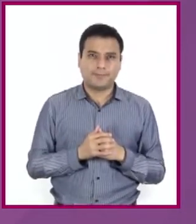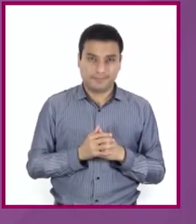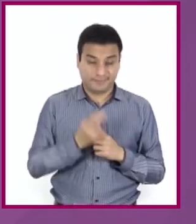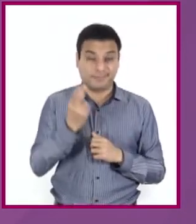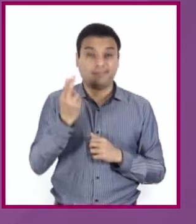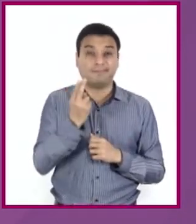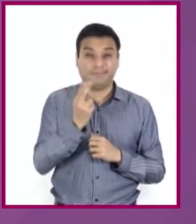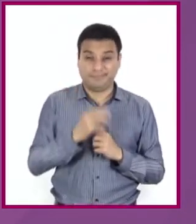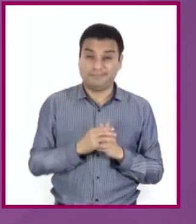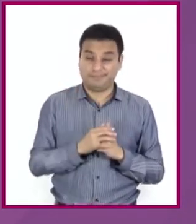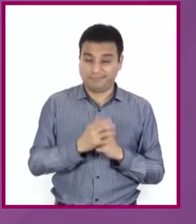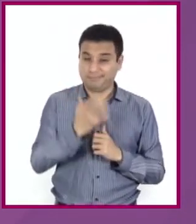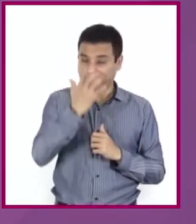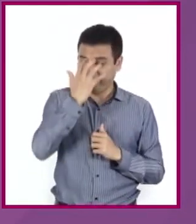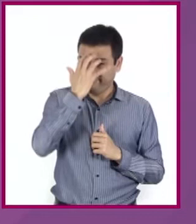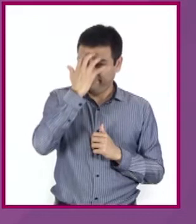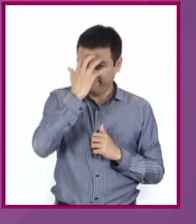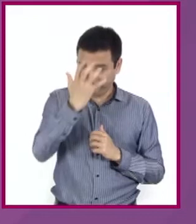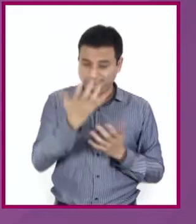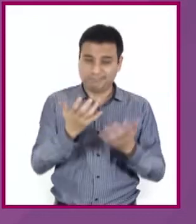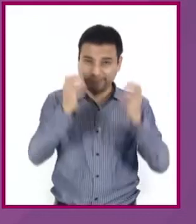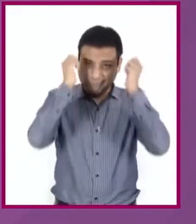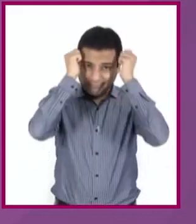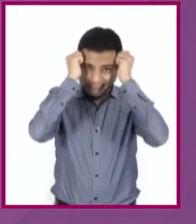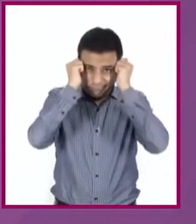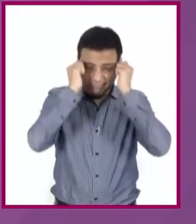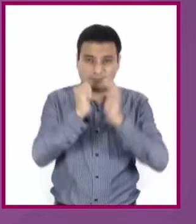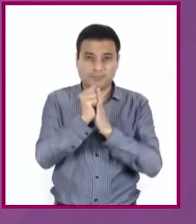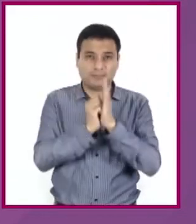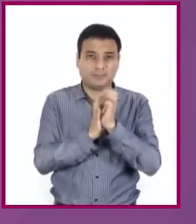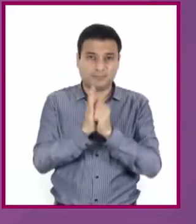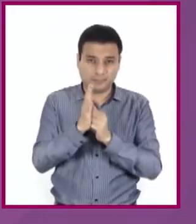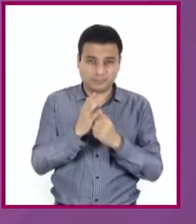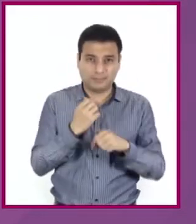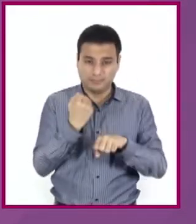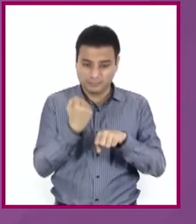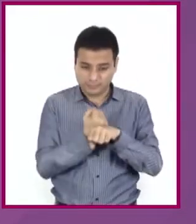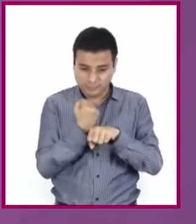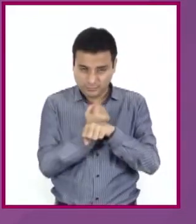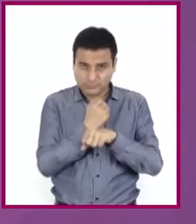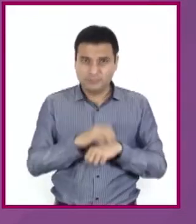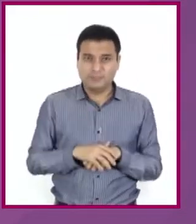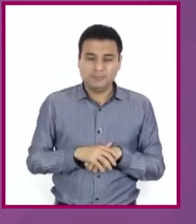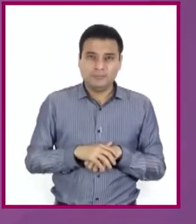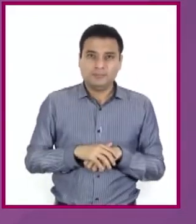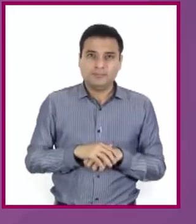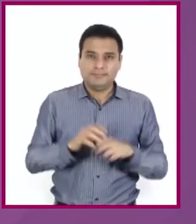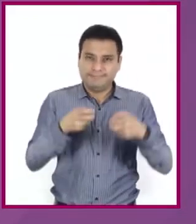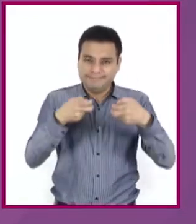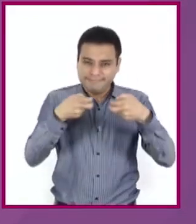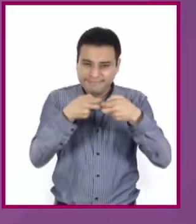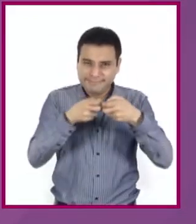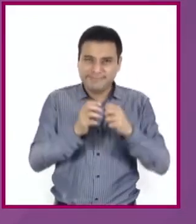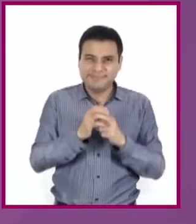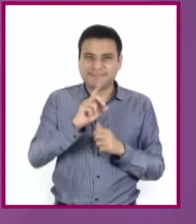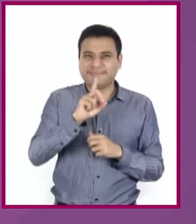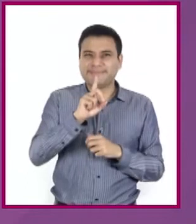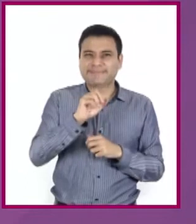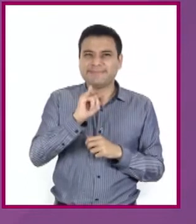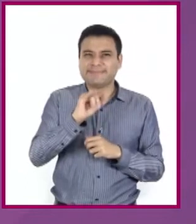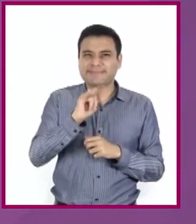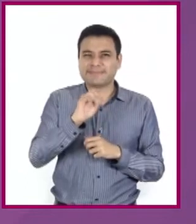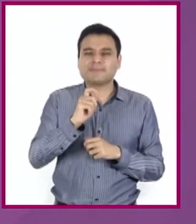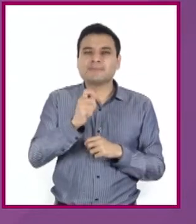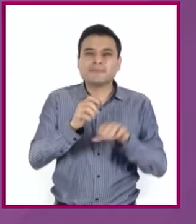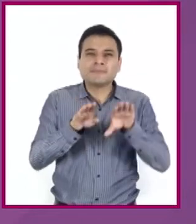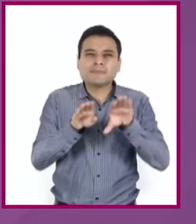para trabajar en una subestación, como casco, guantes, zapatos con suela dieléctrica, porque en una